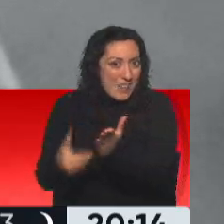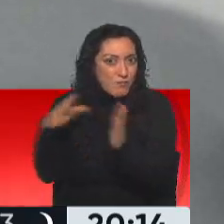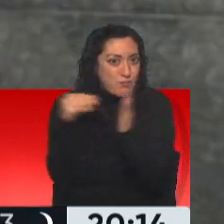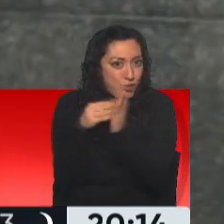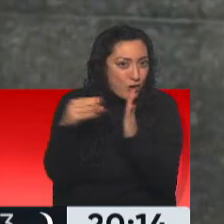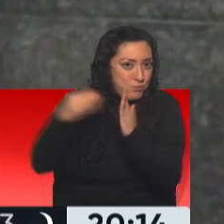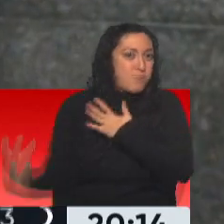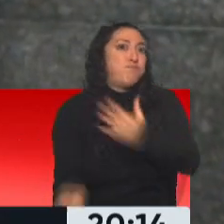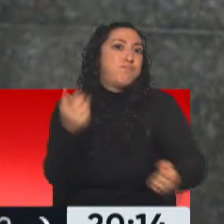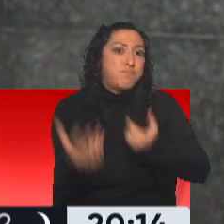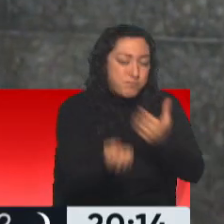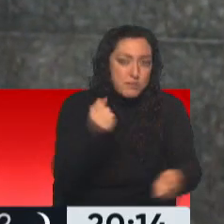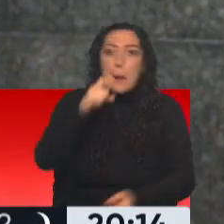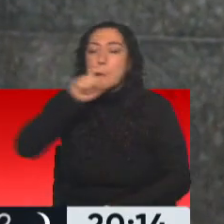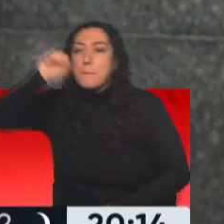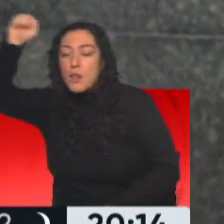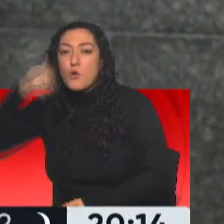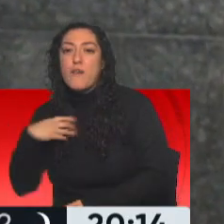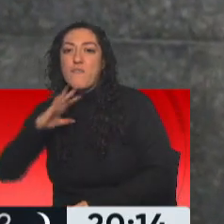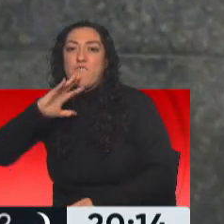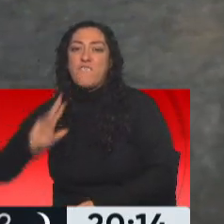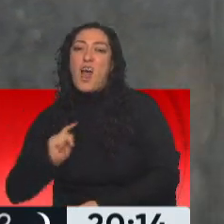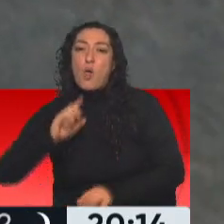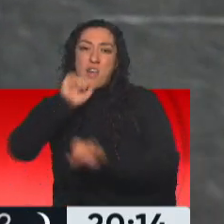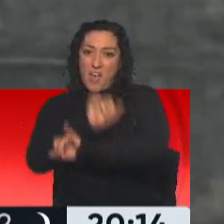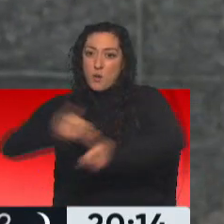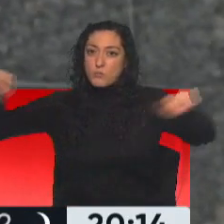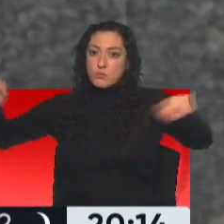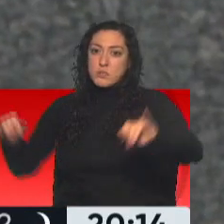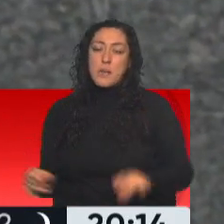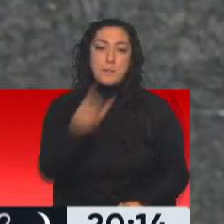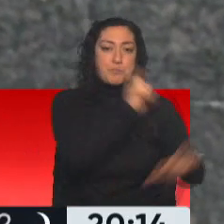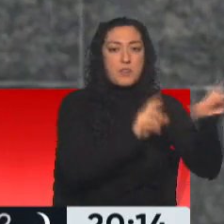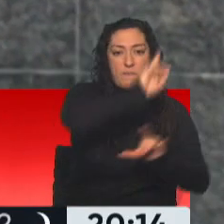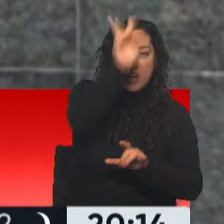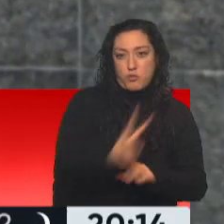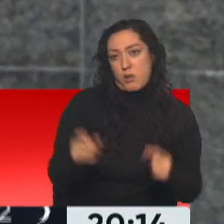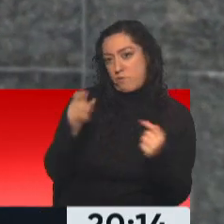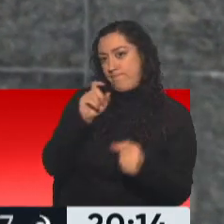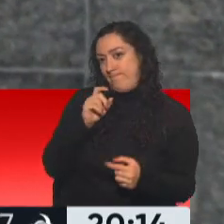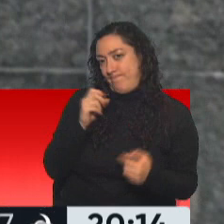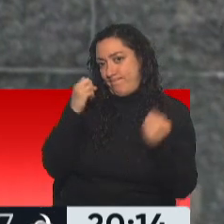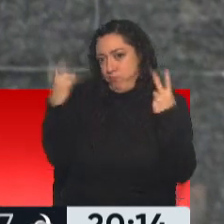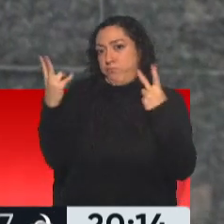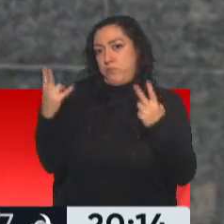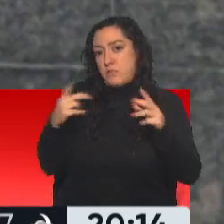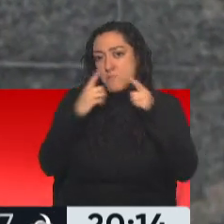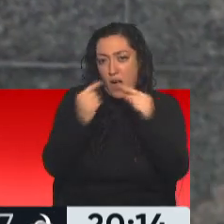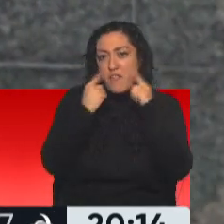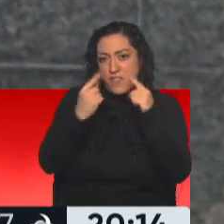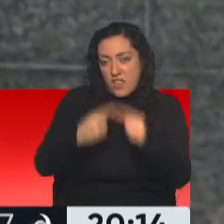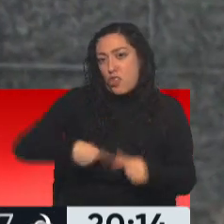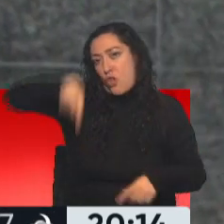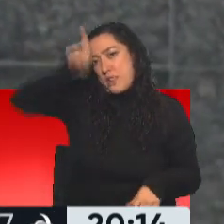votación. Cuando Maduro anuncia el fraude, por supuesto, hay una reacción de los venezolanos. Se dan manifestaciones todo el día